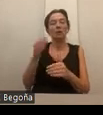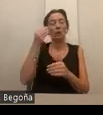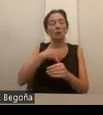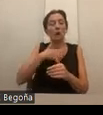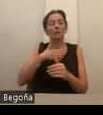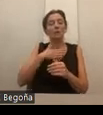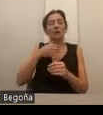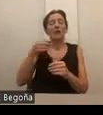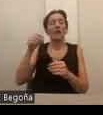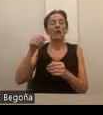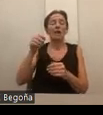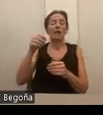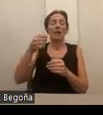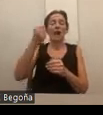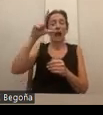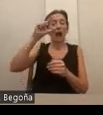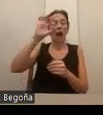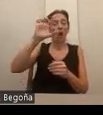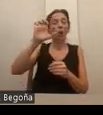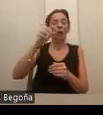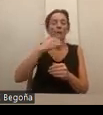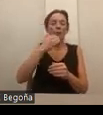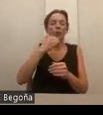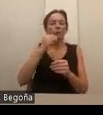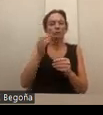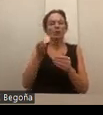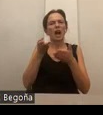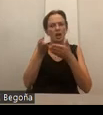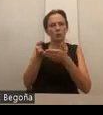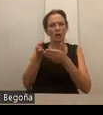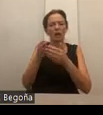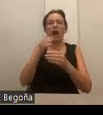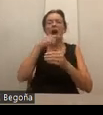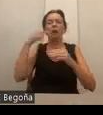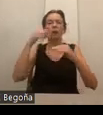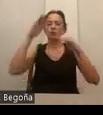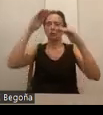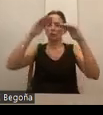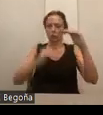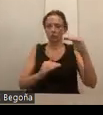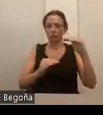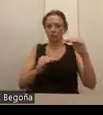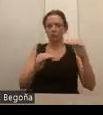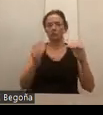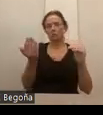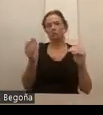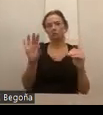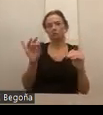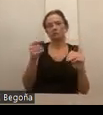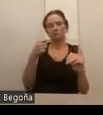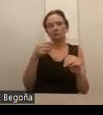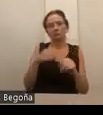vera te puede ayudar como mínimo a disminuir niveles de glucosa, y si podemos retrasar esa necesidad de insulina, pues mucho